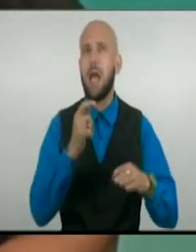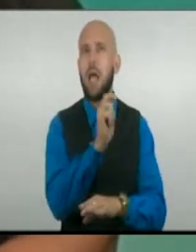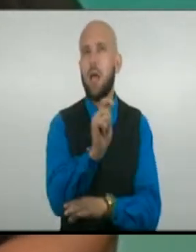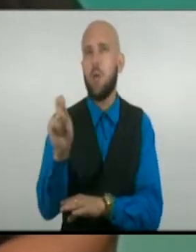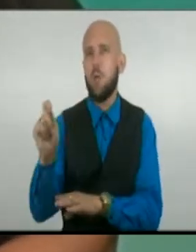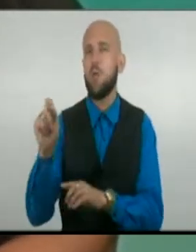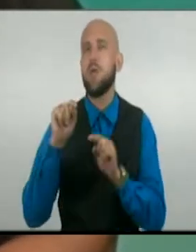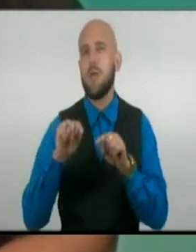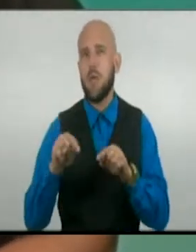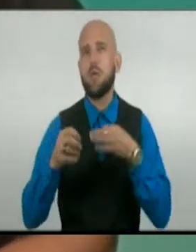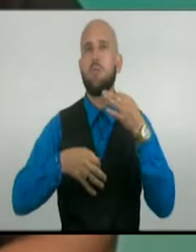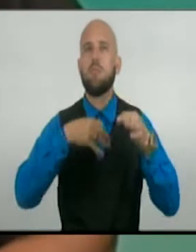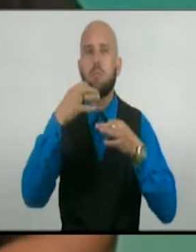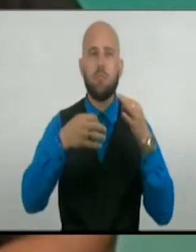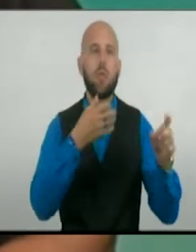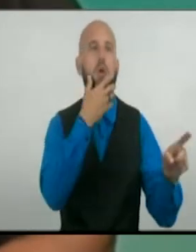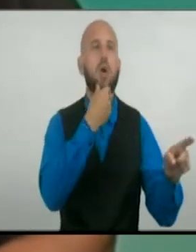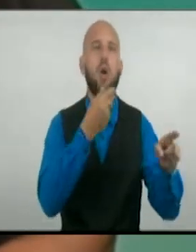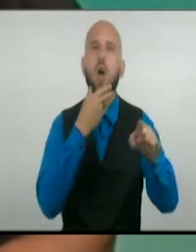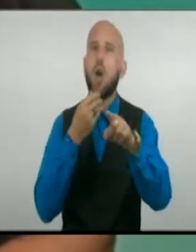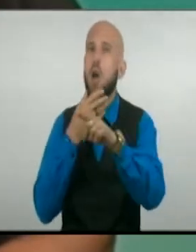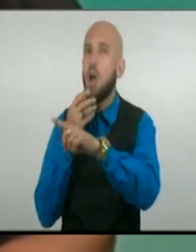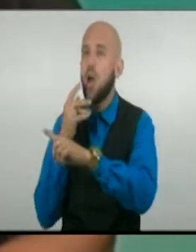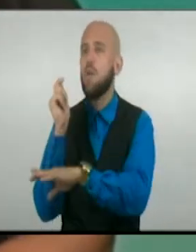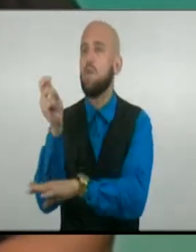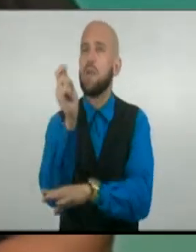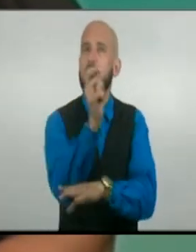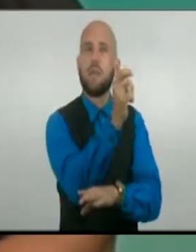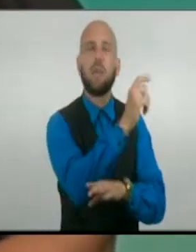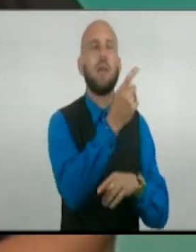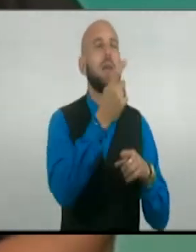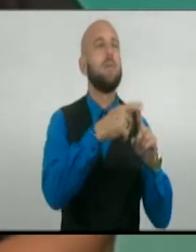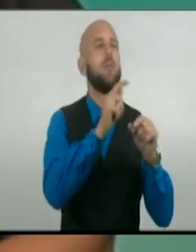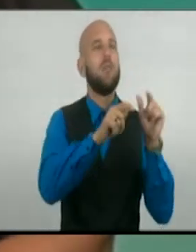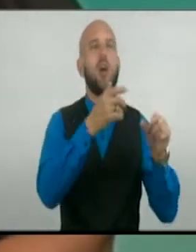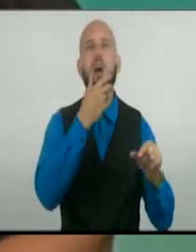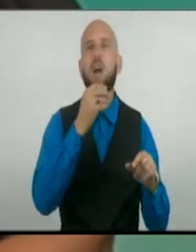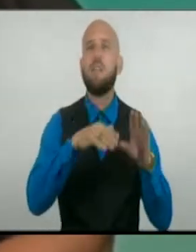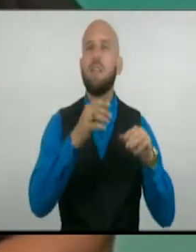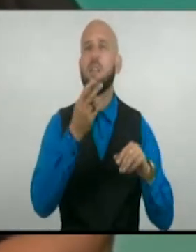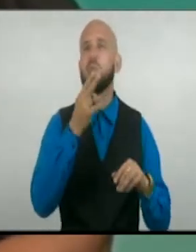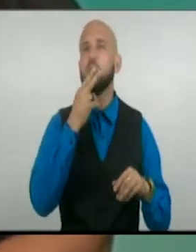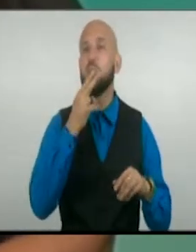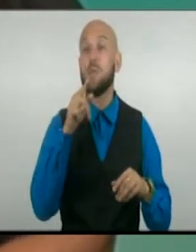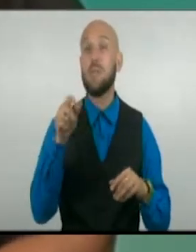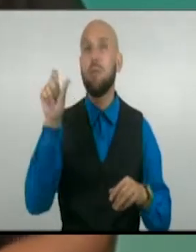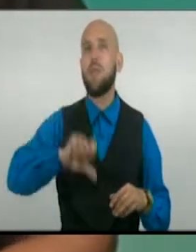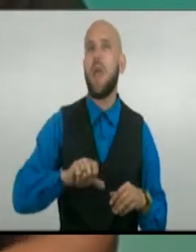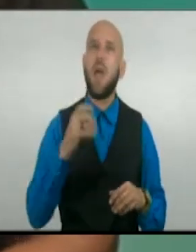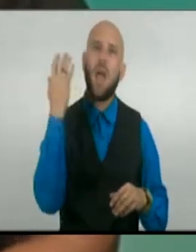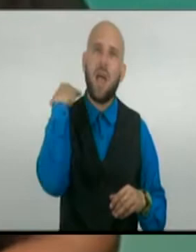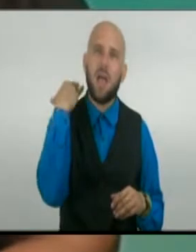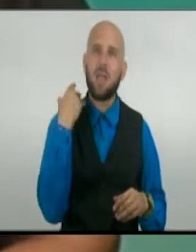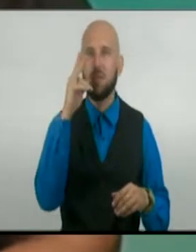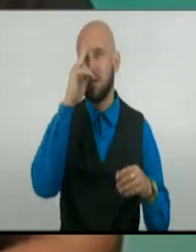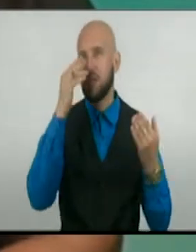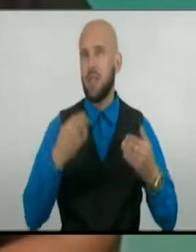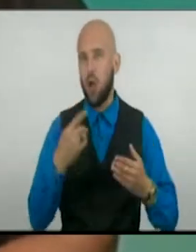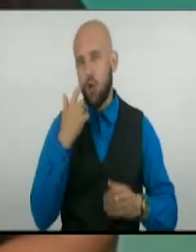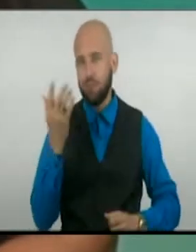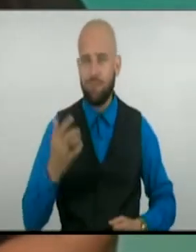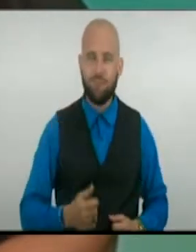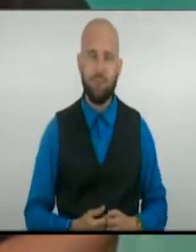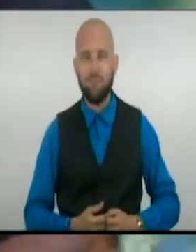abordar aquellos aspectos que tienen que ver con esta adicción y que son tan dañinos para nuestra salud adelante este